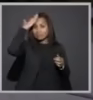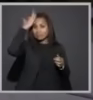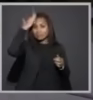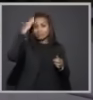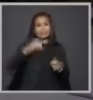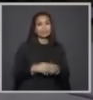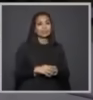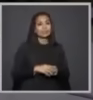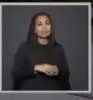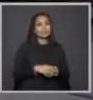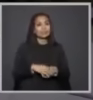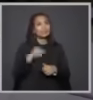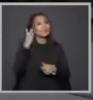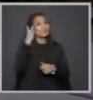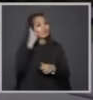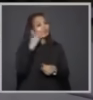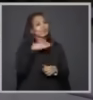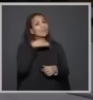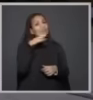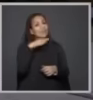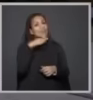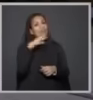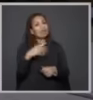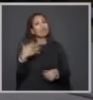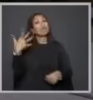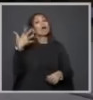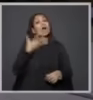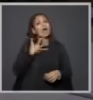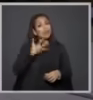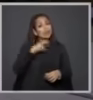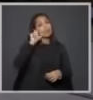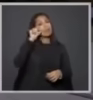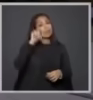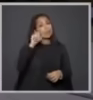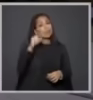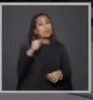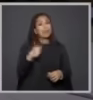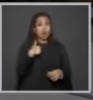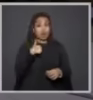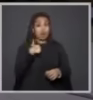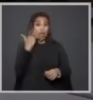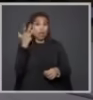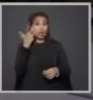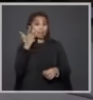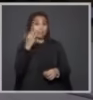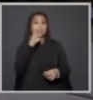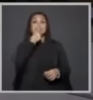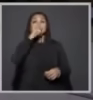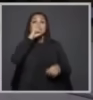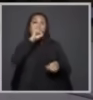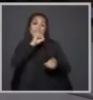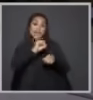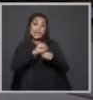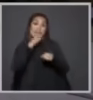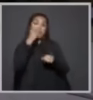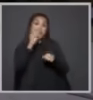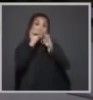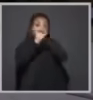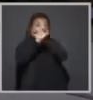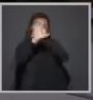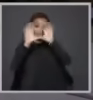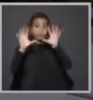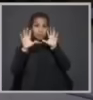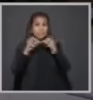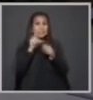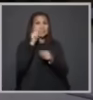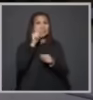Que se va a combatir la corrupción, hay que crear la Comisión de la Transparencia, y tiene que ser autónoma, sí.